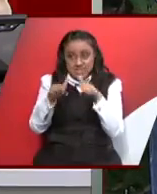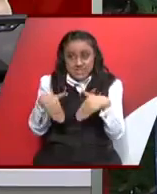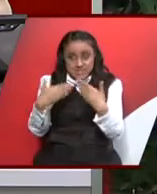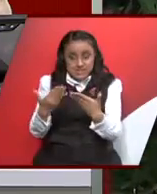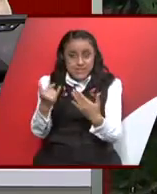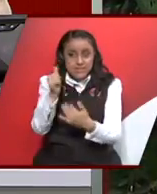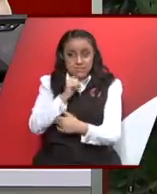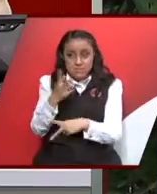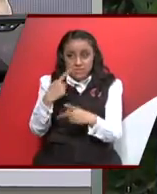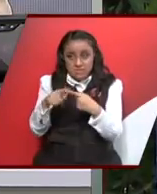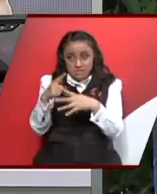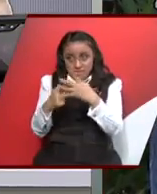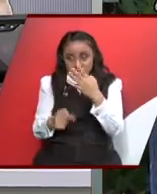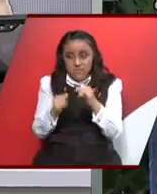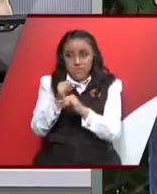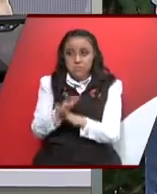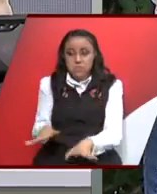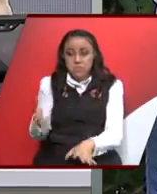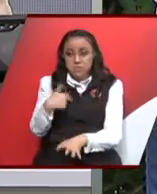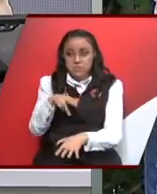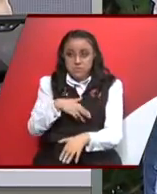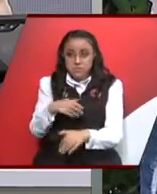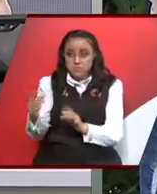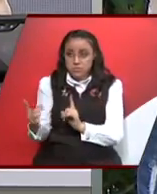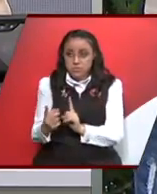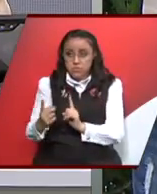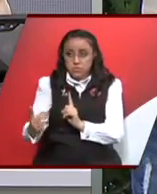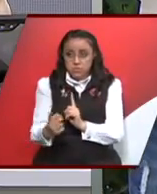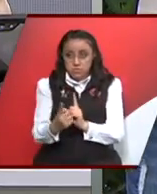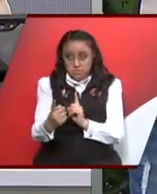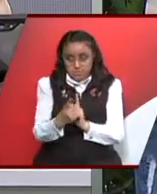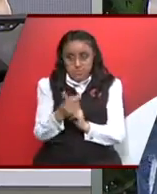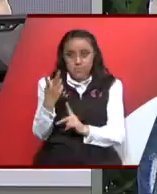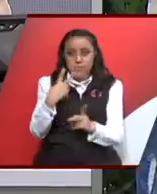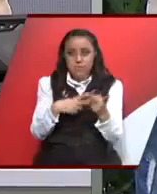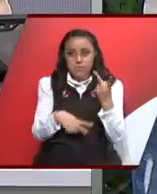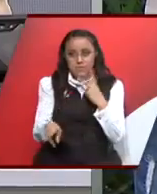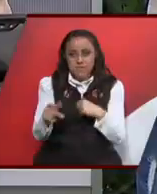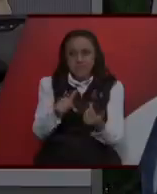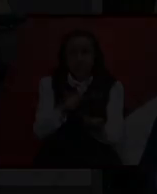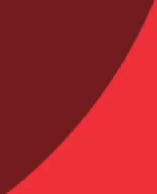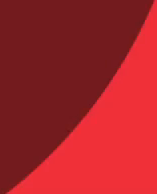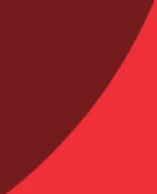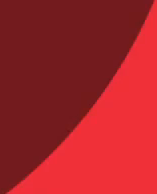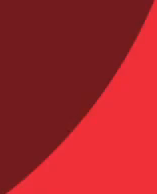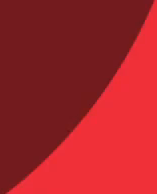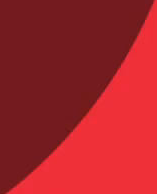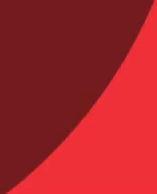estar recibiendo cualquier información, vamos a estar muy cerca de ustedes, así que regresamos al estudio.